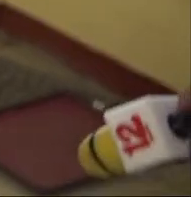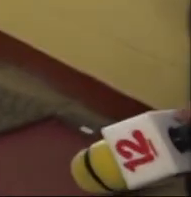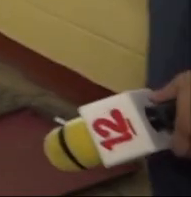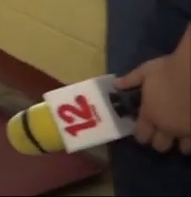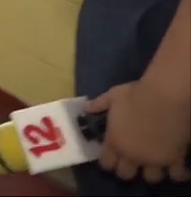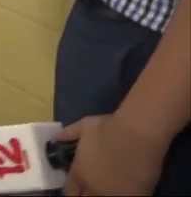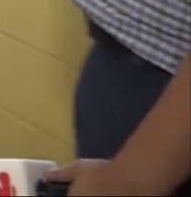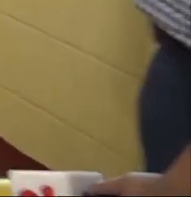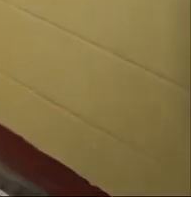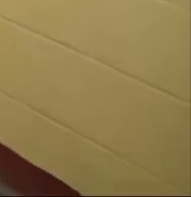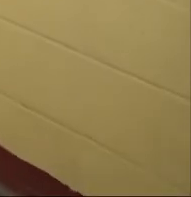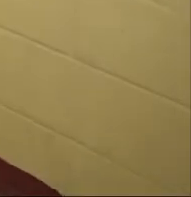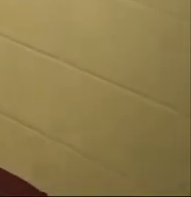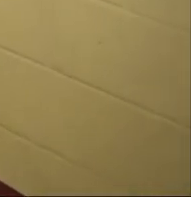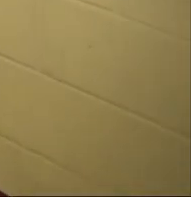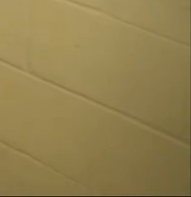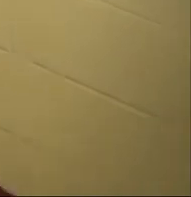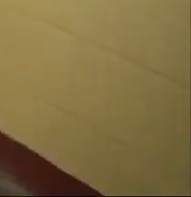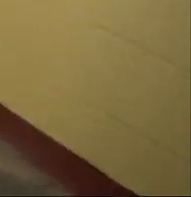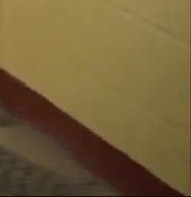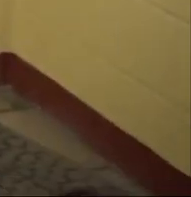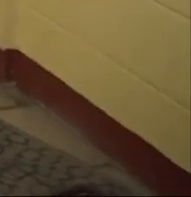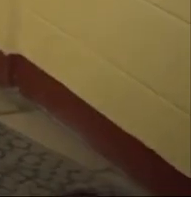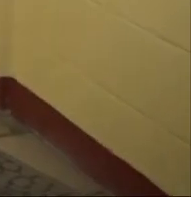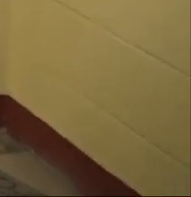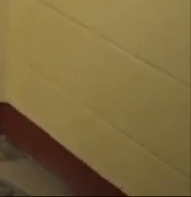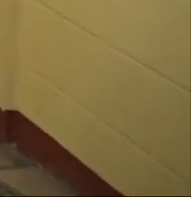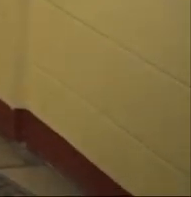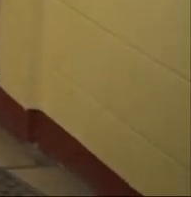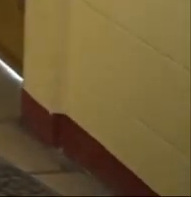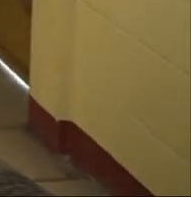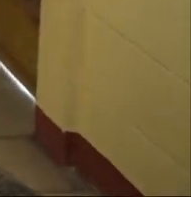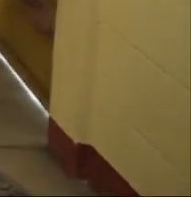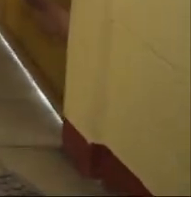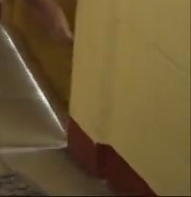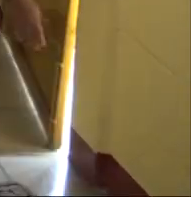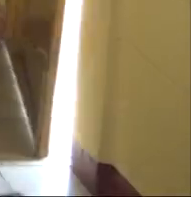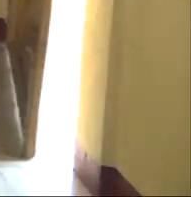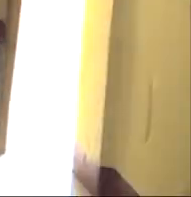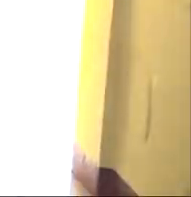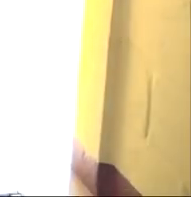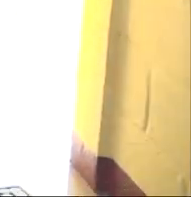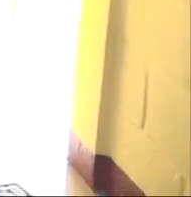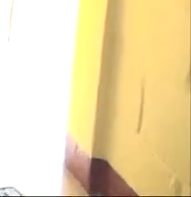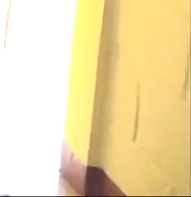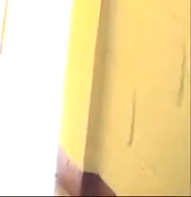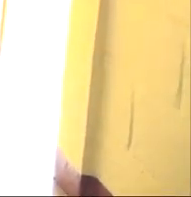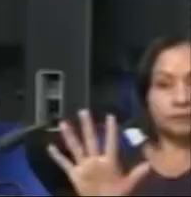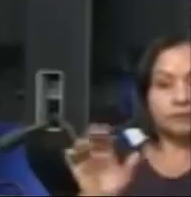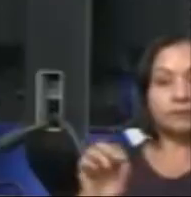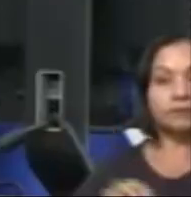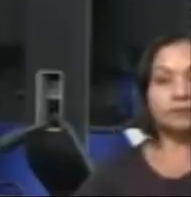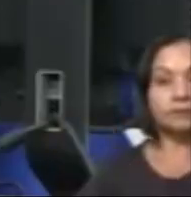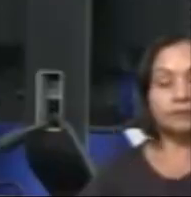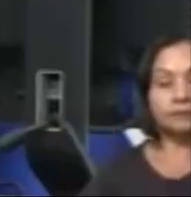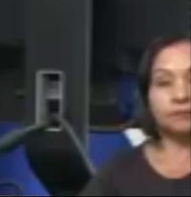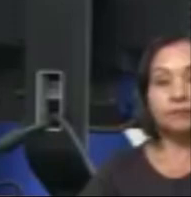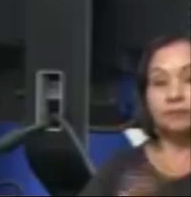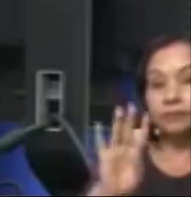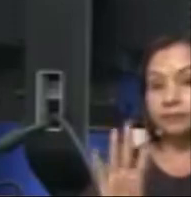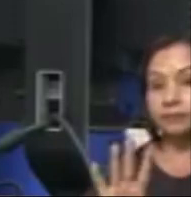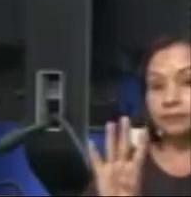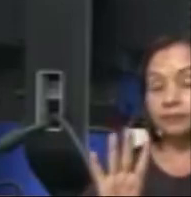ANPDH. 3. Asociación de Mujeres Trabajadoras y Desempleadas María Elena Cuadra.